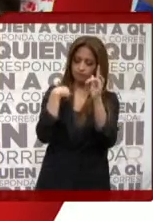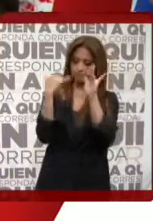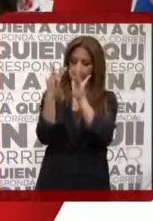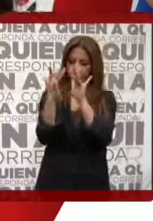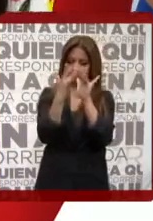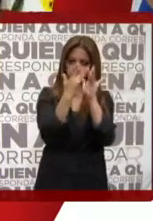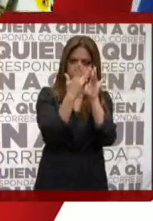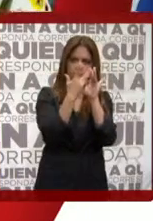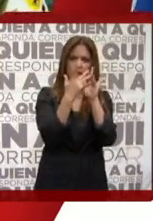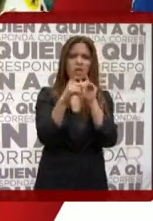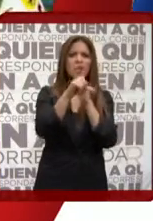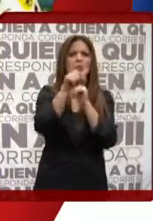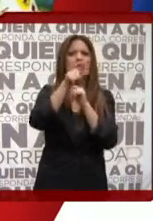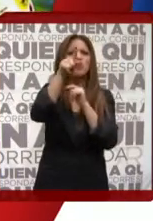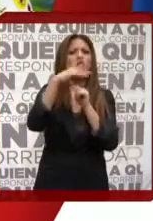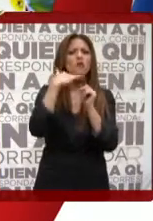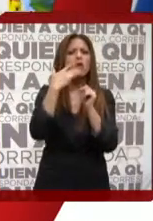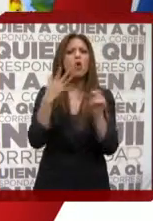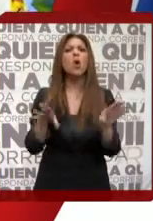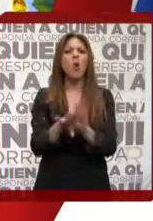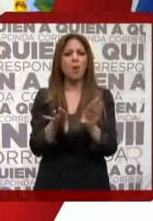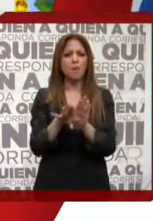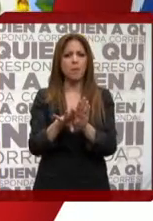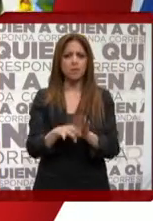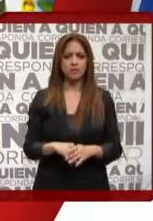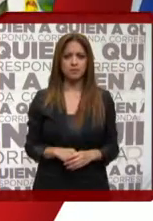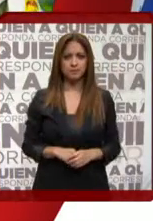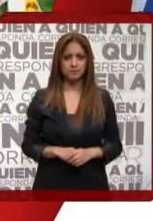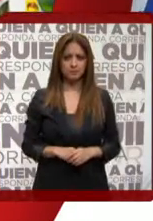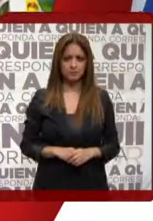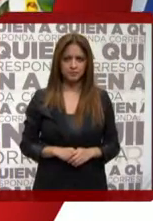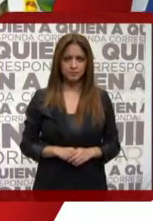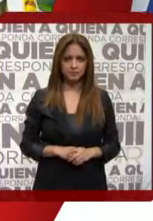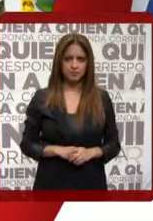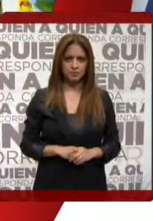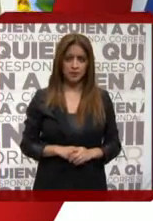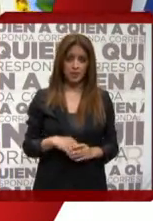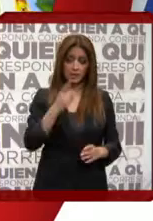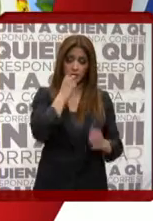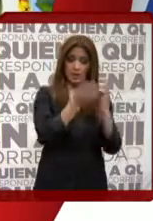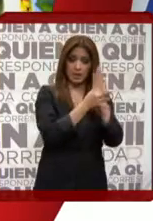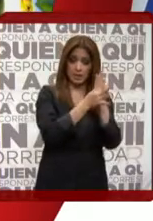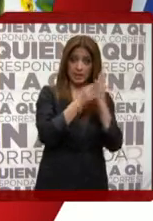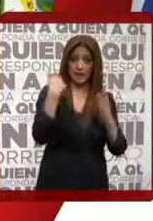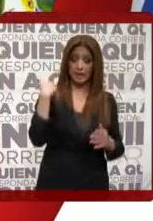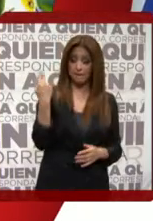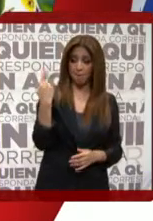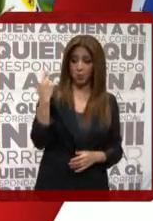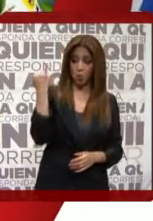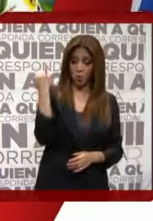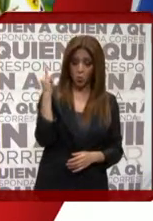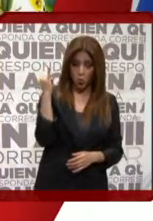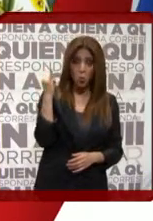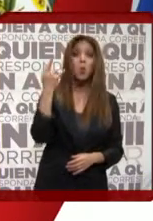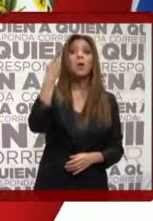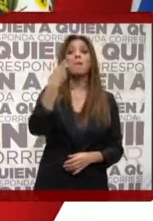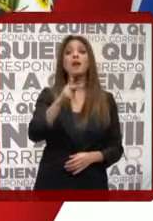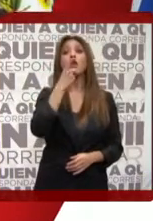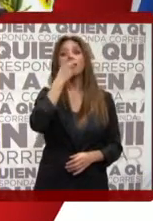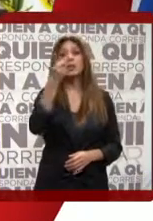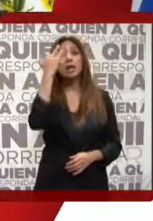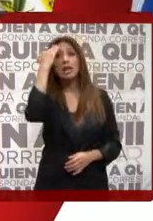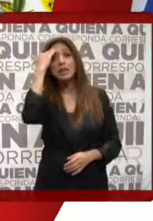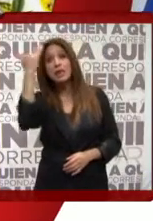siendo víctima de fraude? Pues de por sí, se supone que yo el 25 de junio iba a salir, pero que por el mal tiempo y que por el